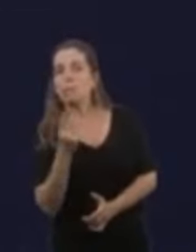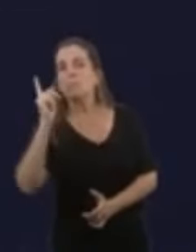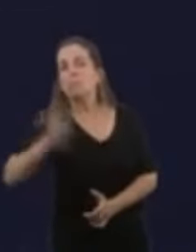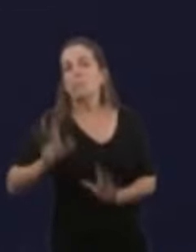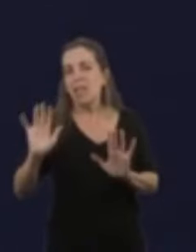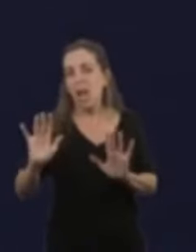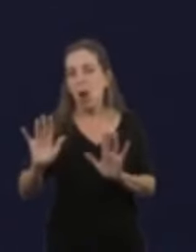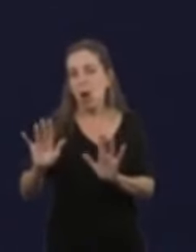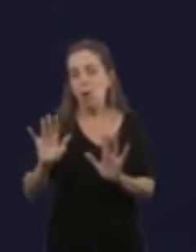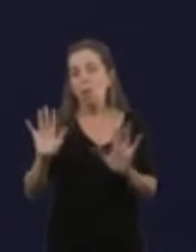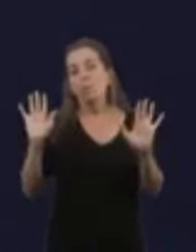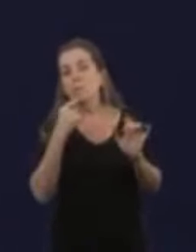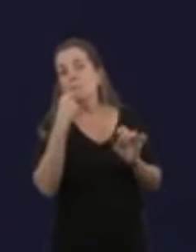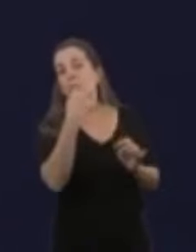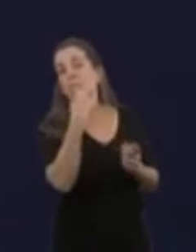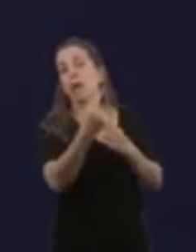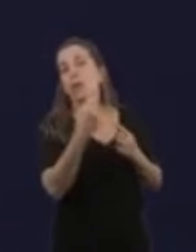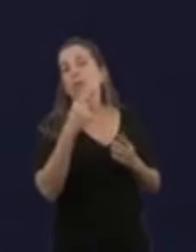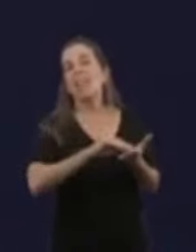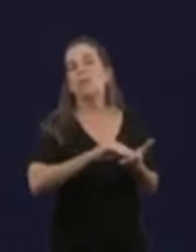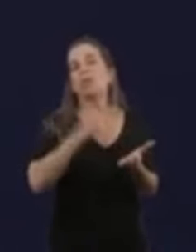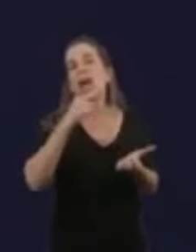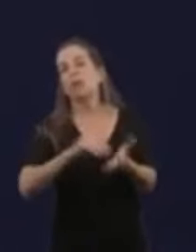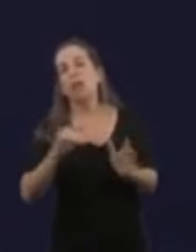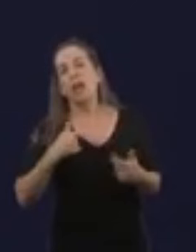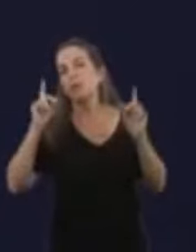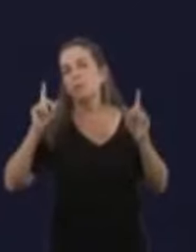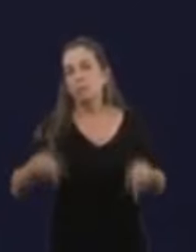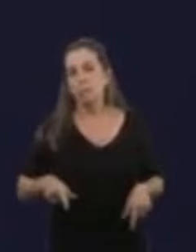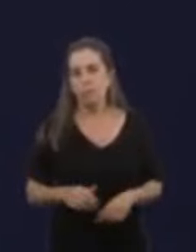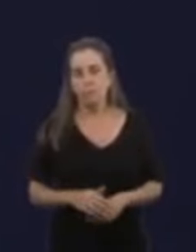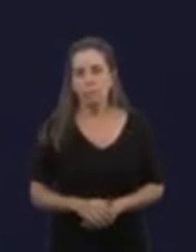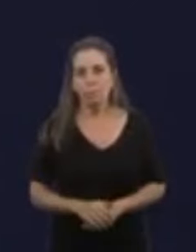razones de eso de esa decisión la verdad es que yo las desconozco